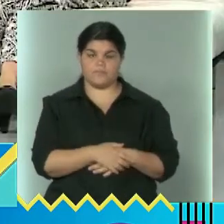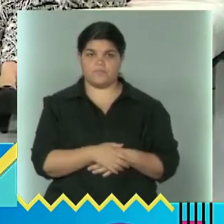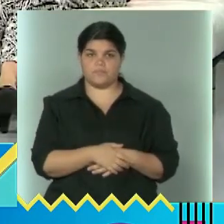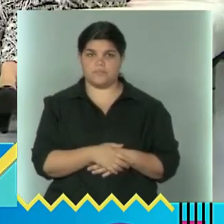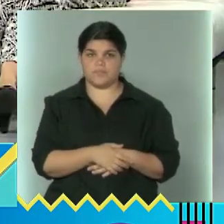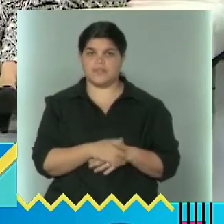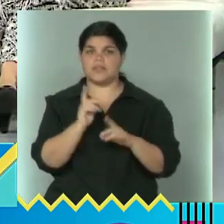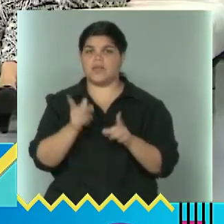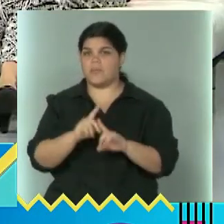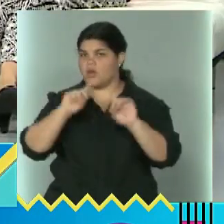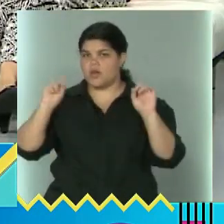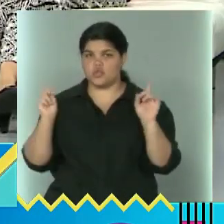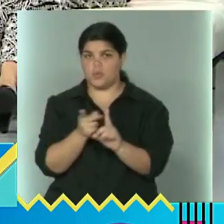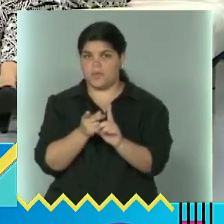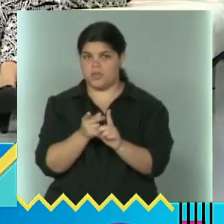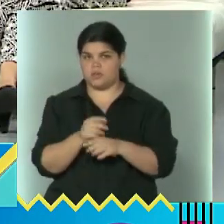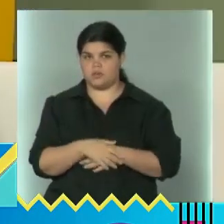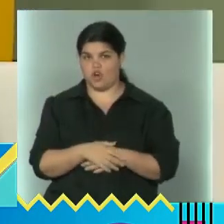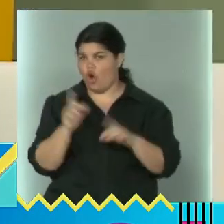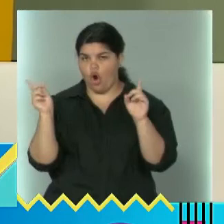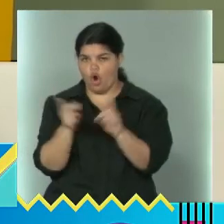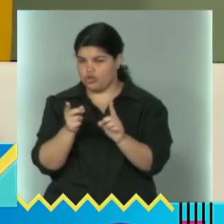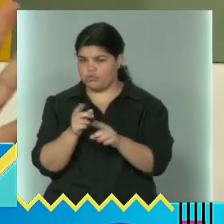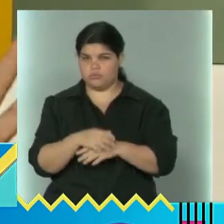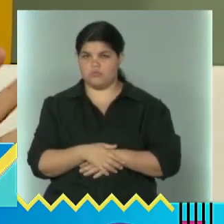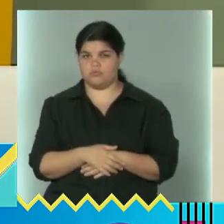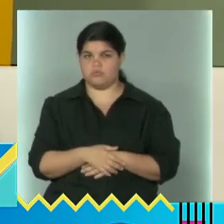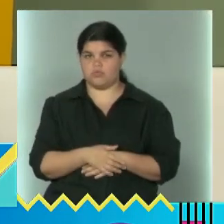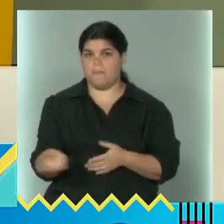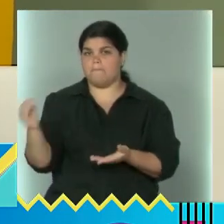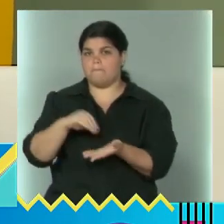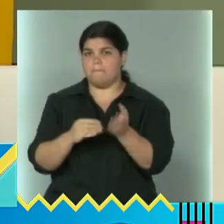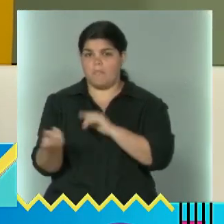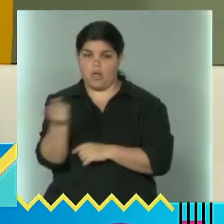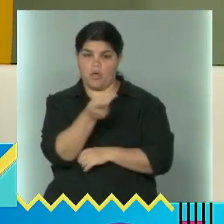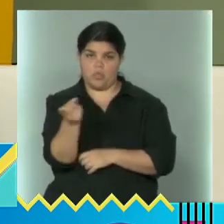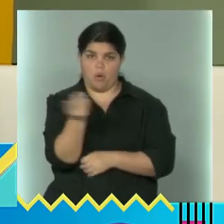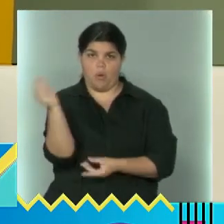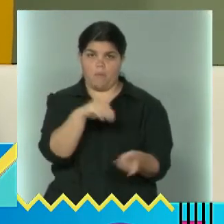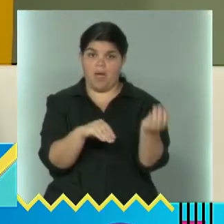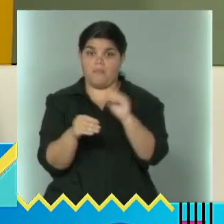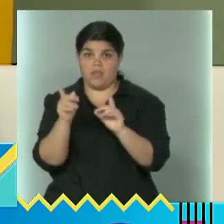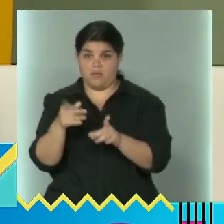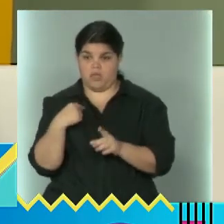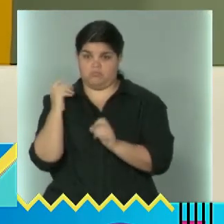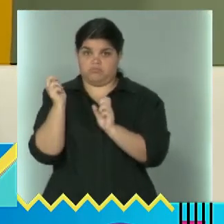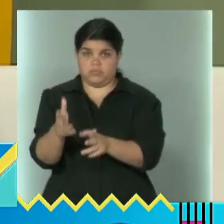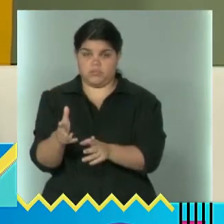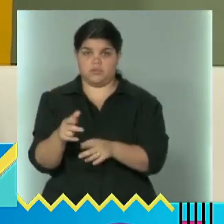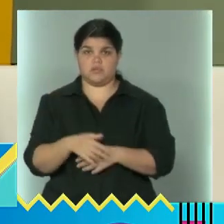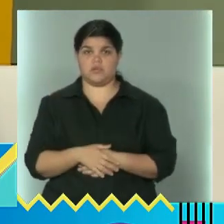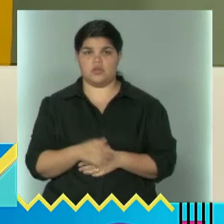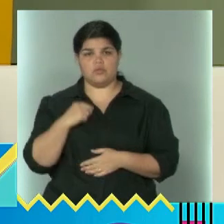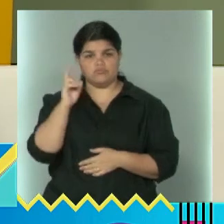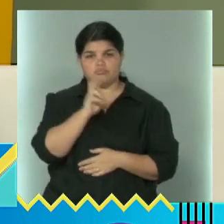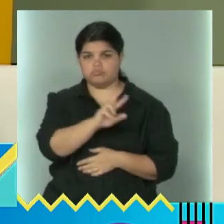Para resumir, Sí. para resumir muy cortito, agregando a lo que traen las dos, yo lo que me pasa cuando observo cualquier